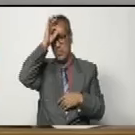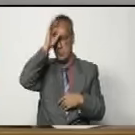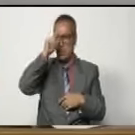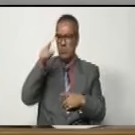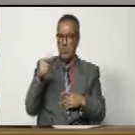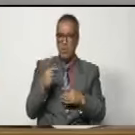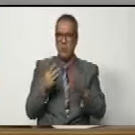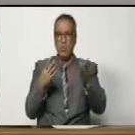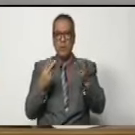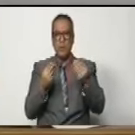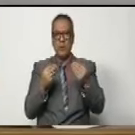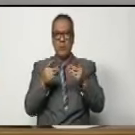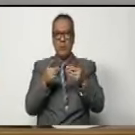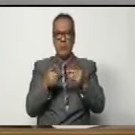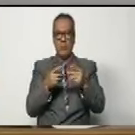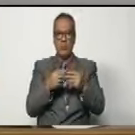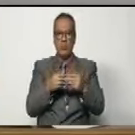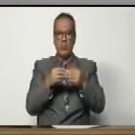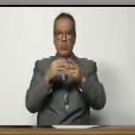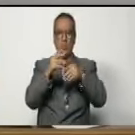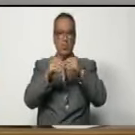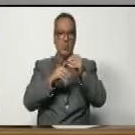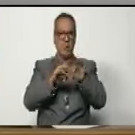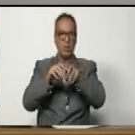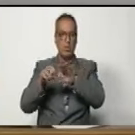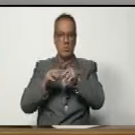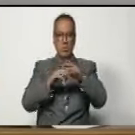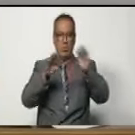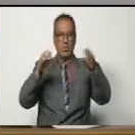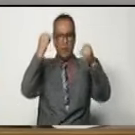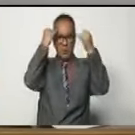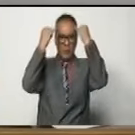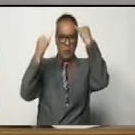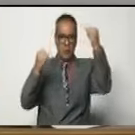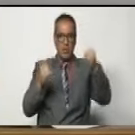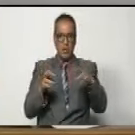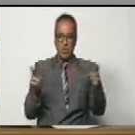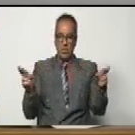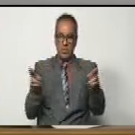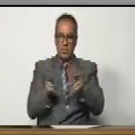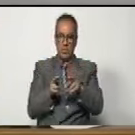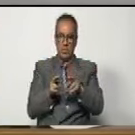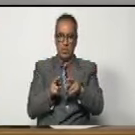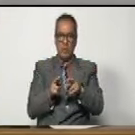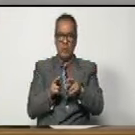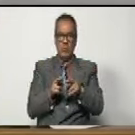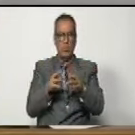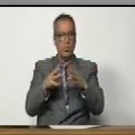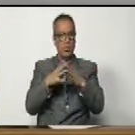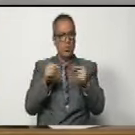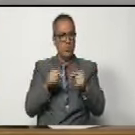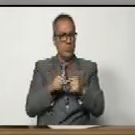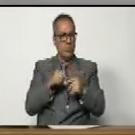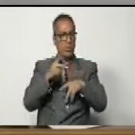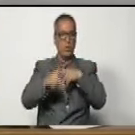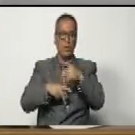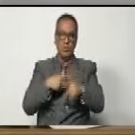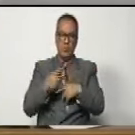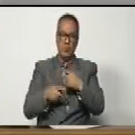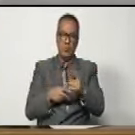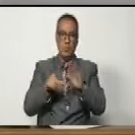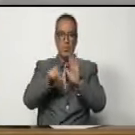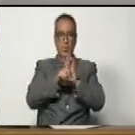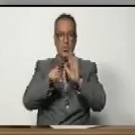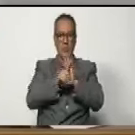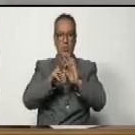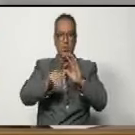como mucha floritura redaccional cuando la idea era simplificar los eventos y los procedimientos en la ley